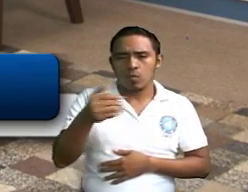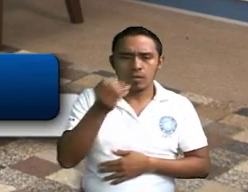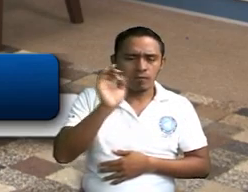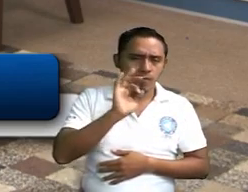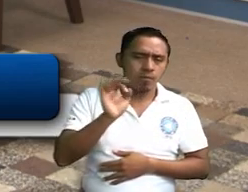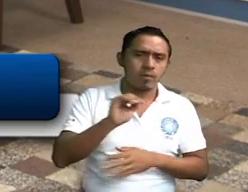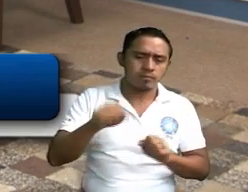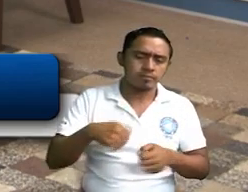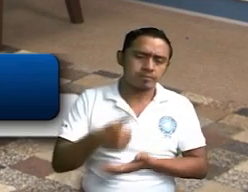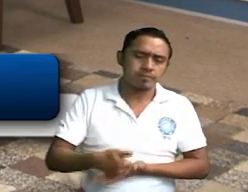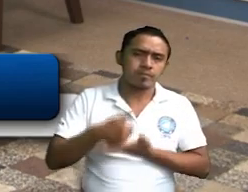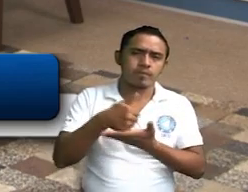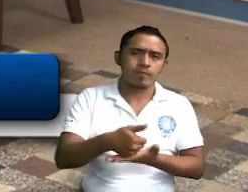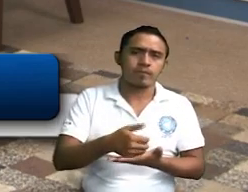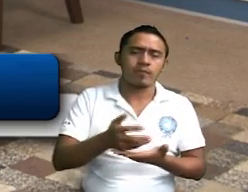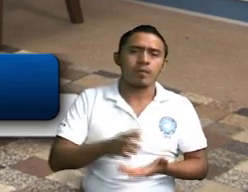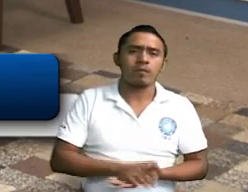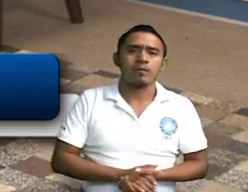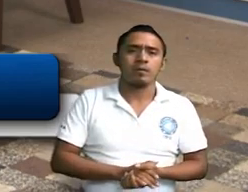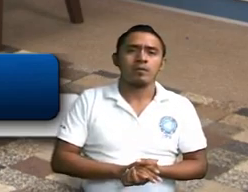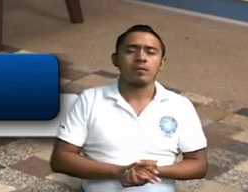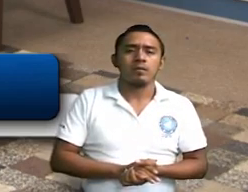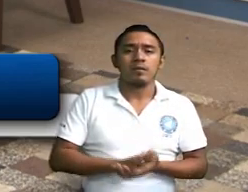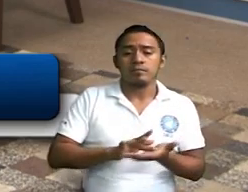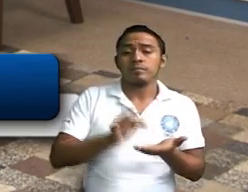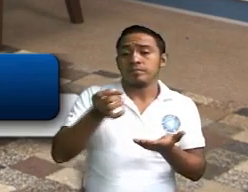vista sistémico, o sea, tomado,